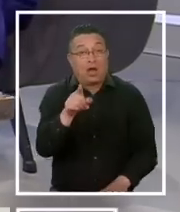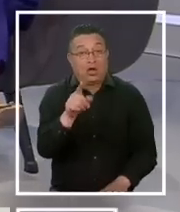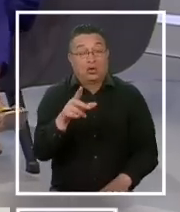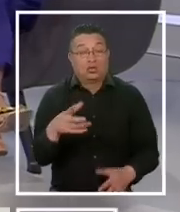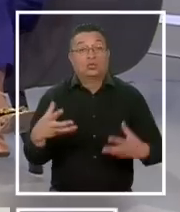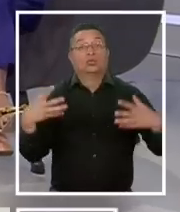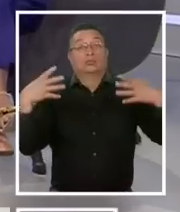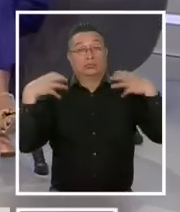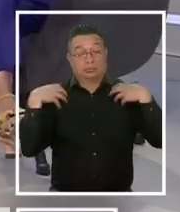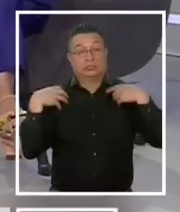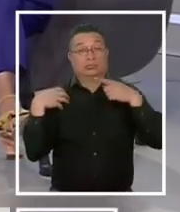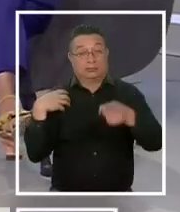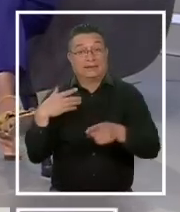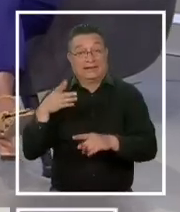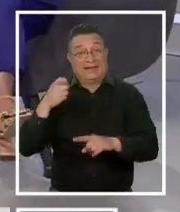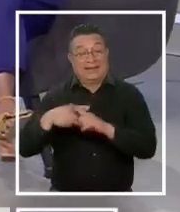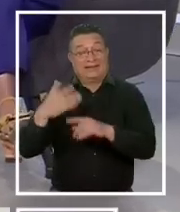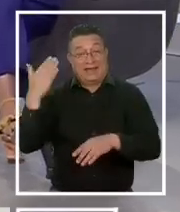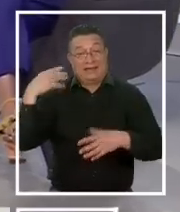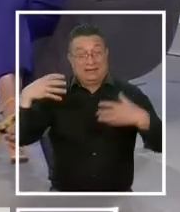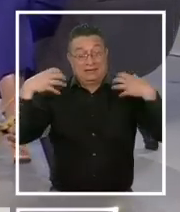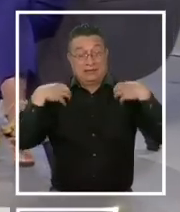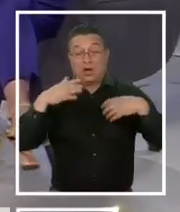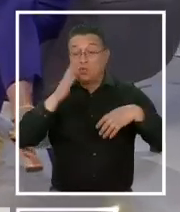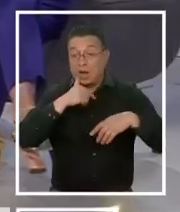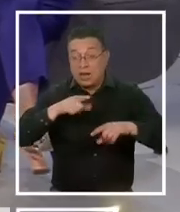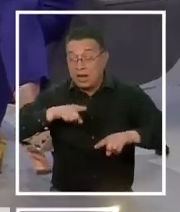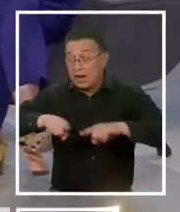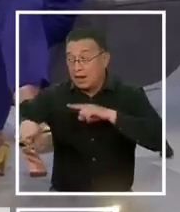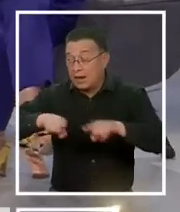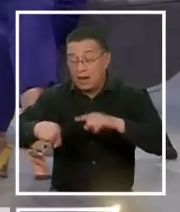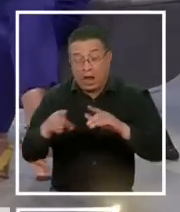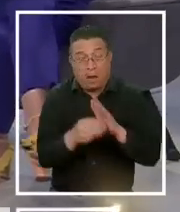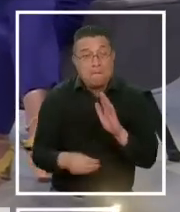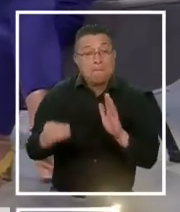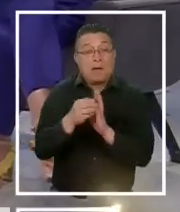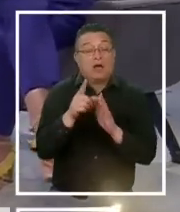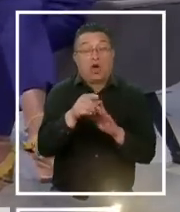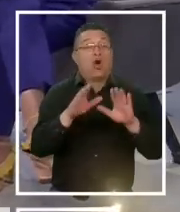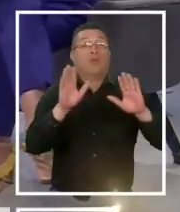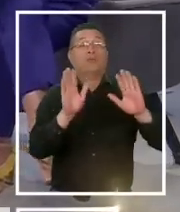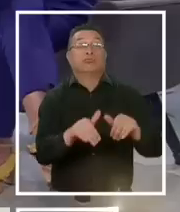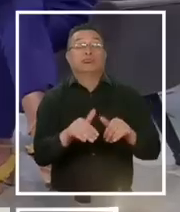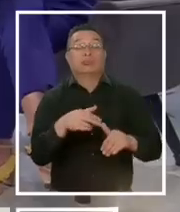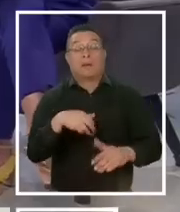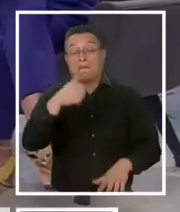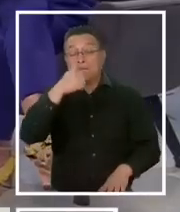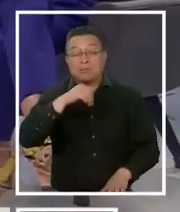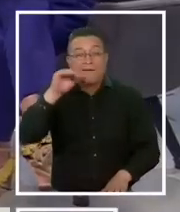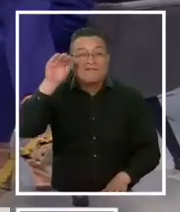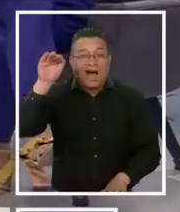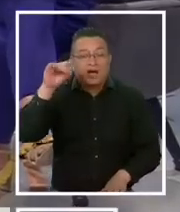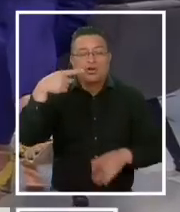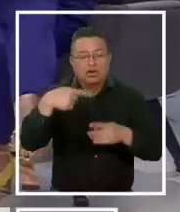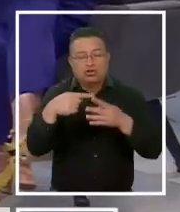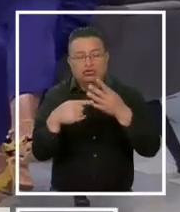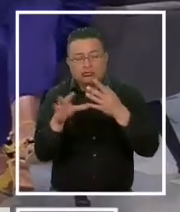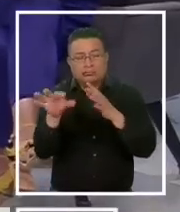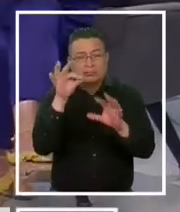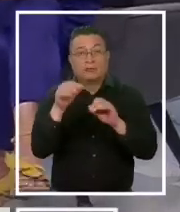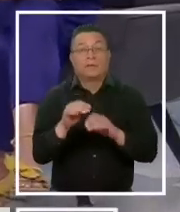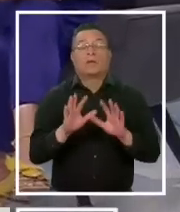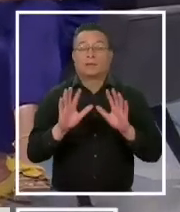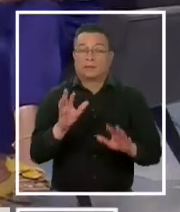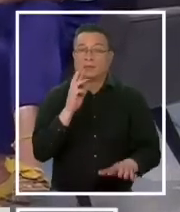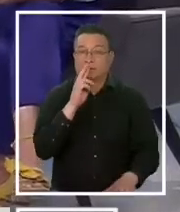le tocó y le tocaba no había ni una diligencia más que no se hizo levantar el secreto bancario ese tipo de cosas